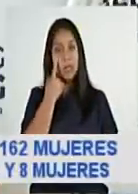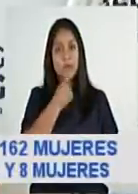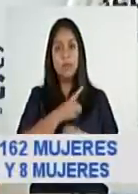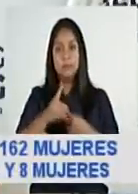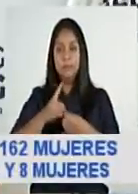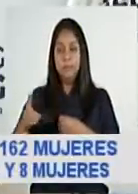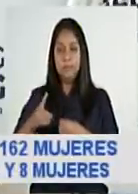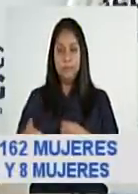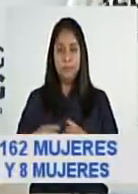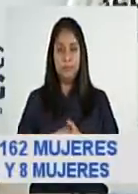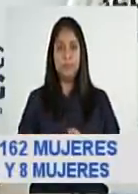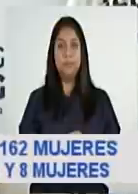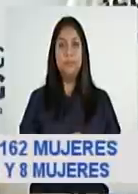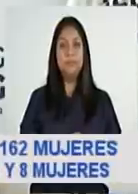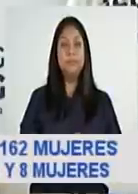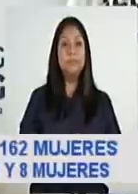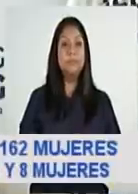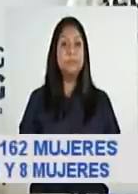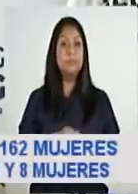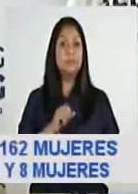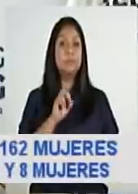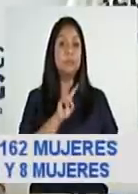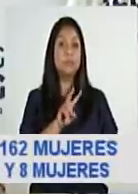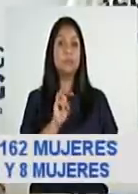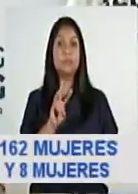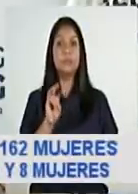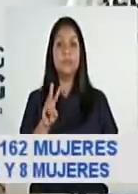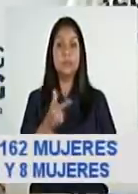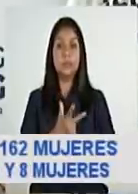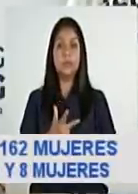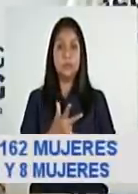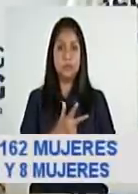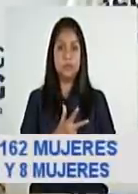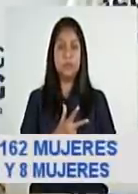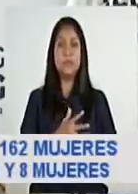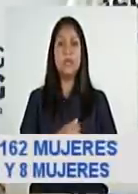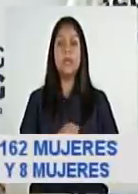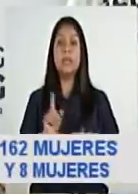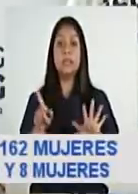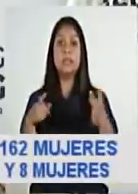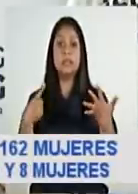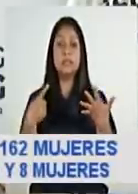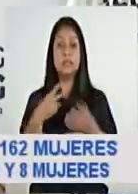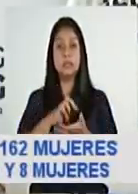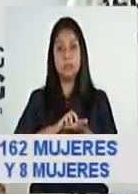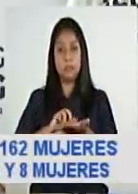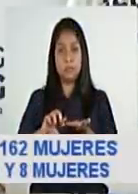a 80 años. Bueno, ahí está entonces los datos del ministro de Salud.